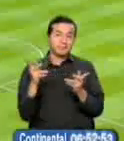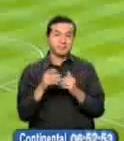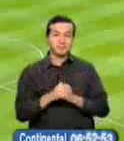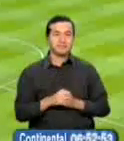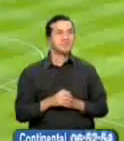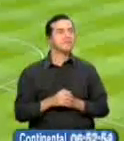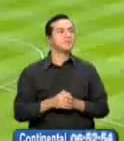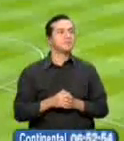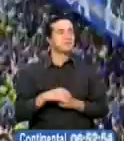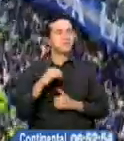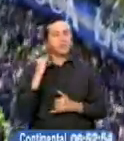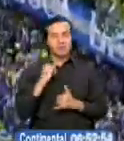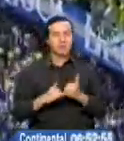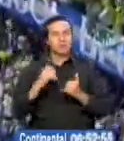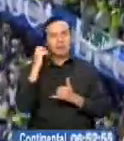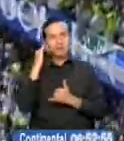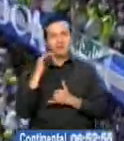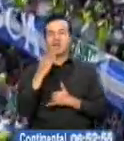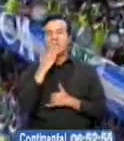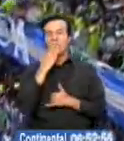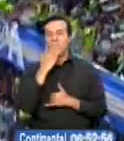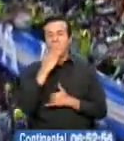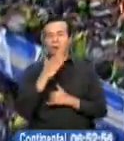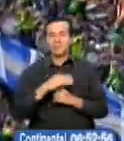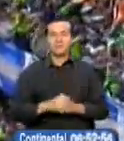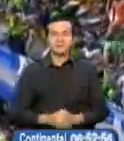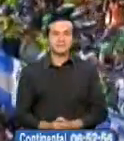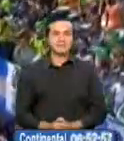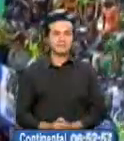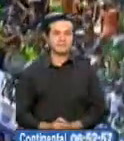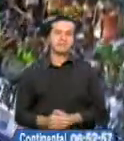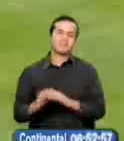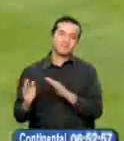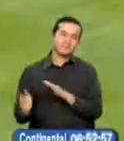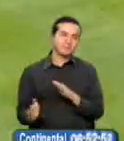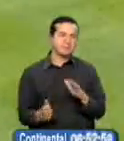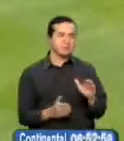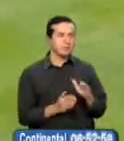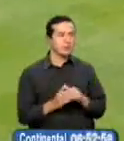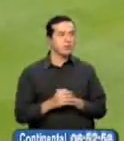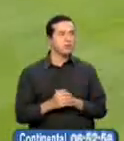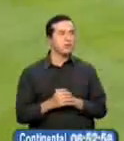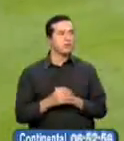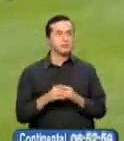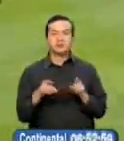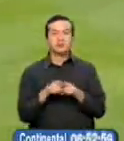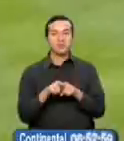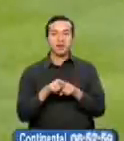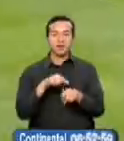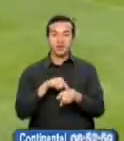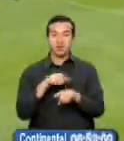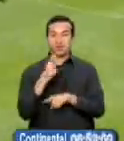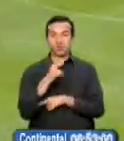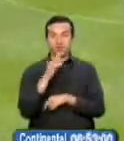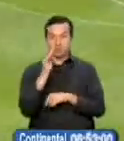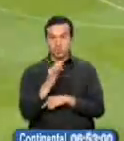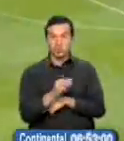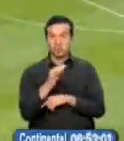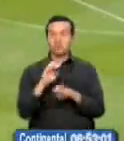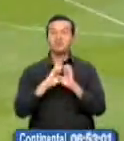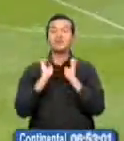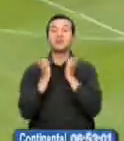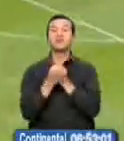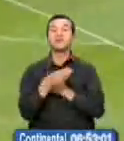pues en la última fecha incluso con Sociedad Deportiva Aucas. Revisamos otros partidos porque a la misma hora se jugó en el Estadio